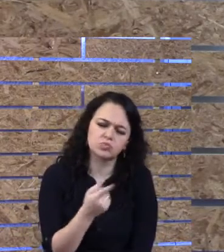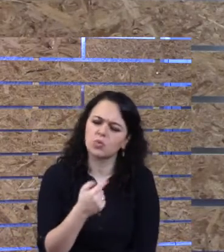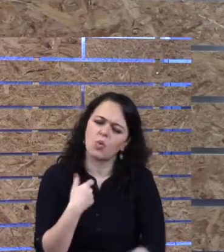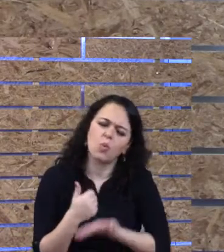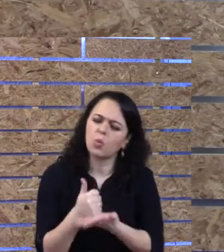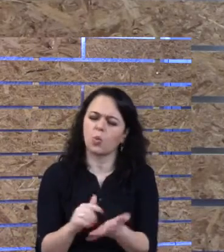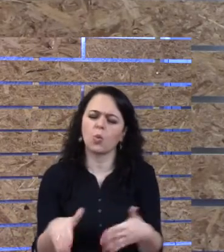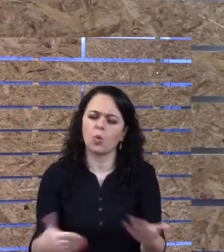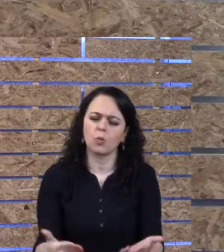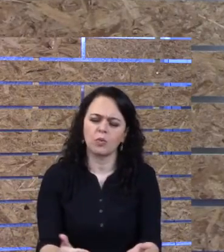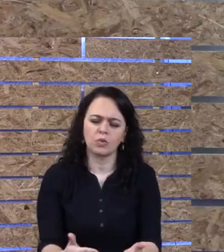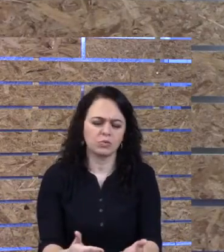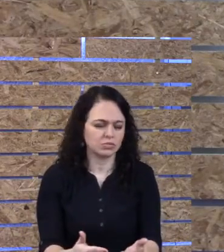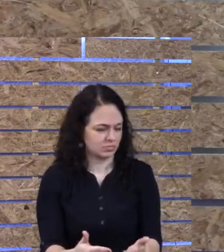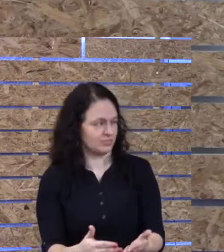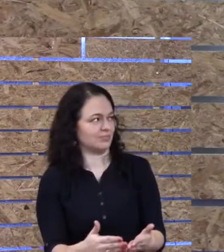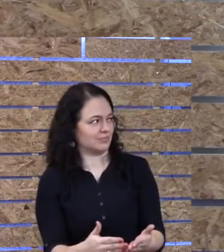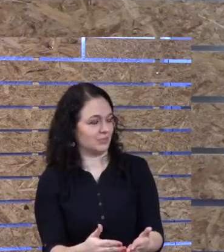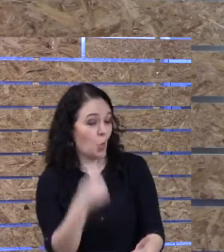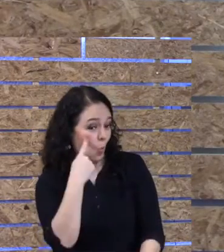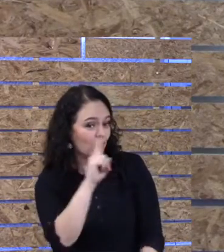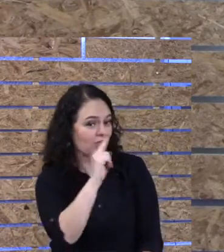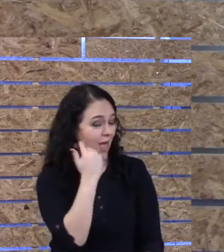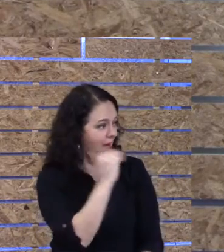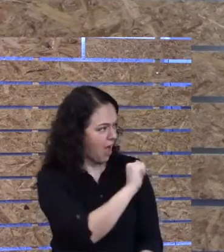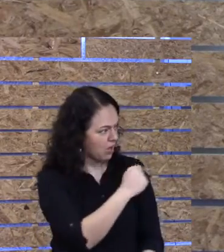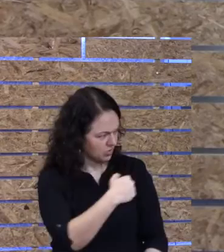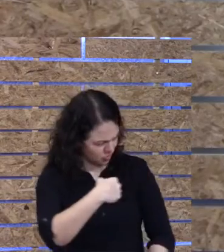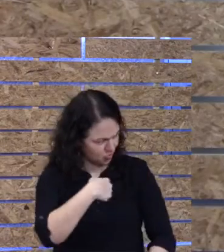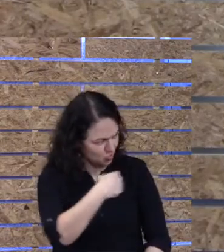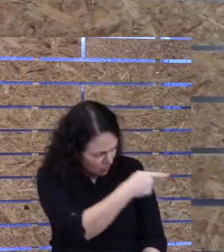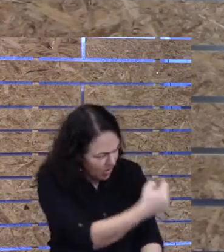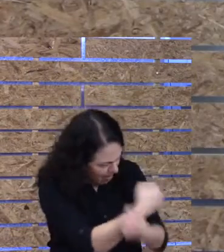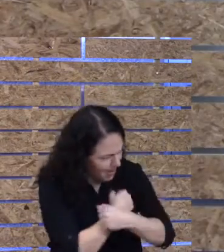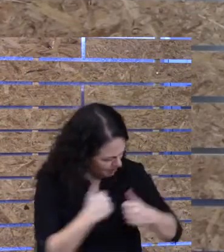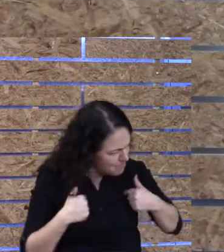Una vez yo le dije a una chica de estas, ¿yo soy tu amor?